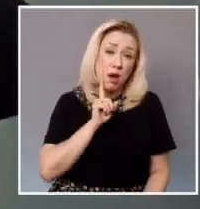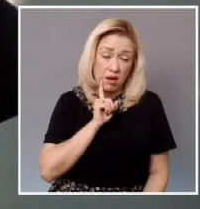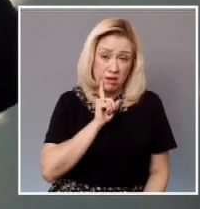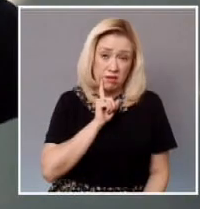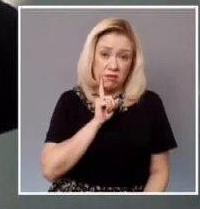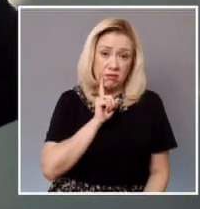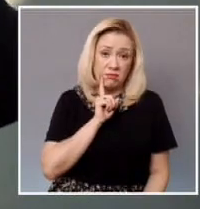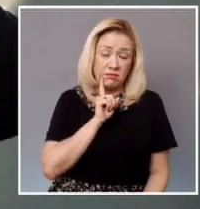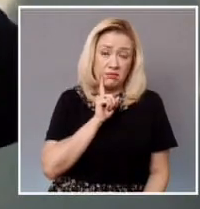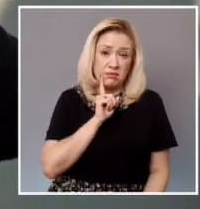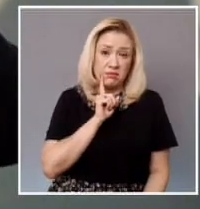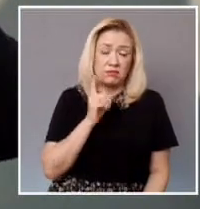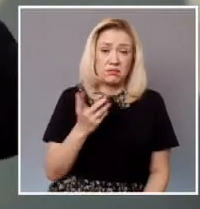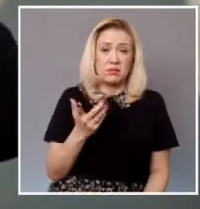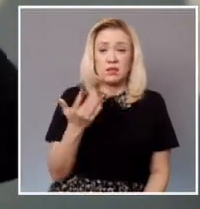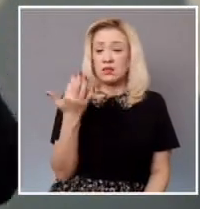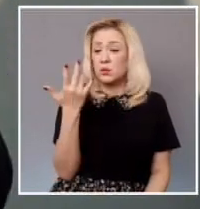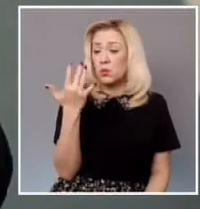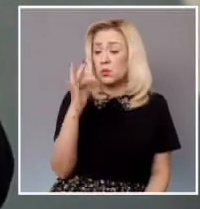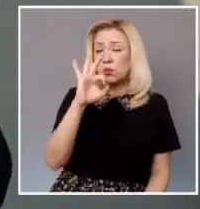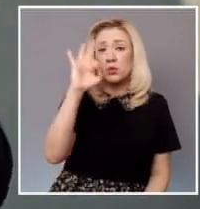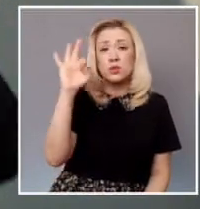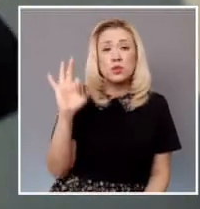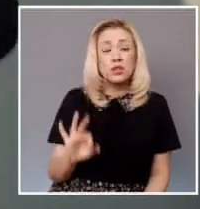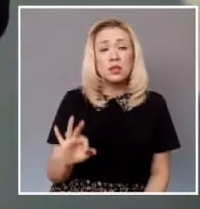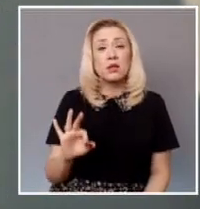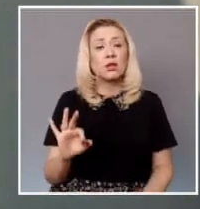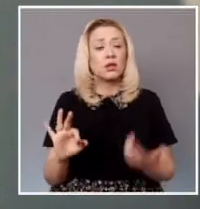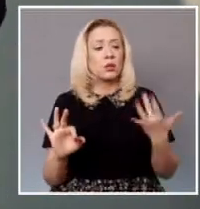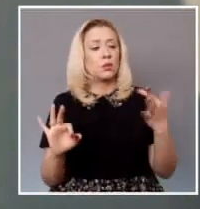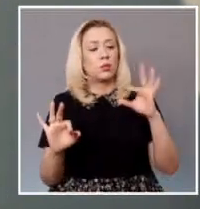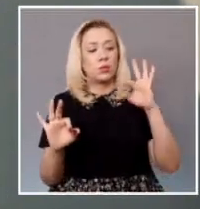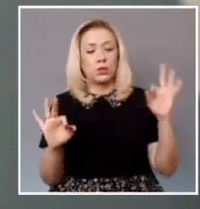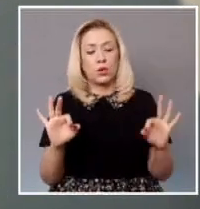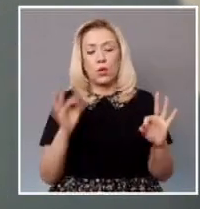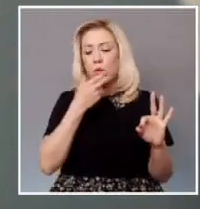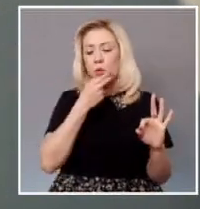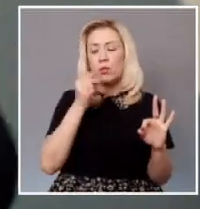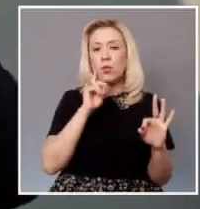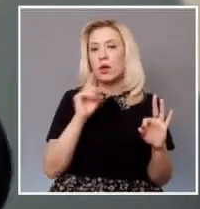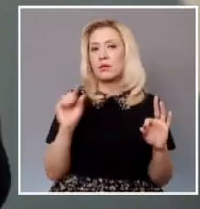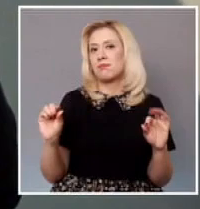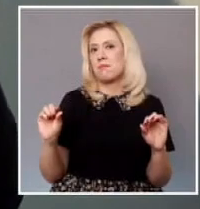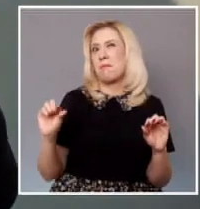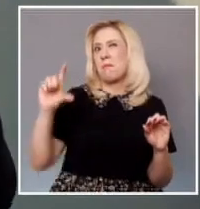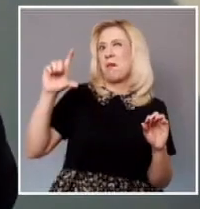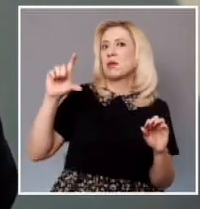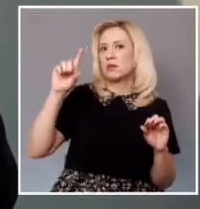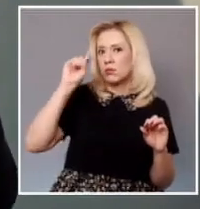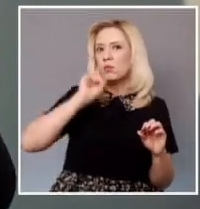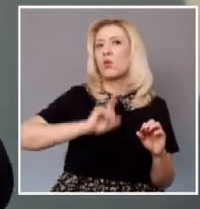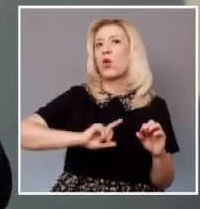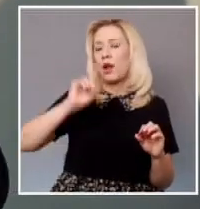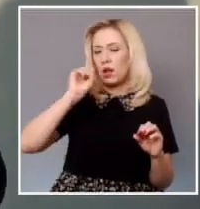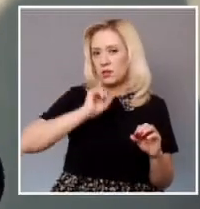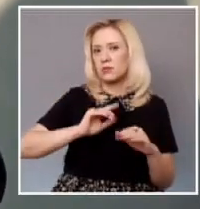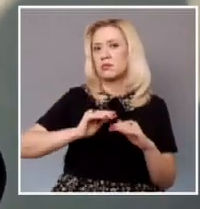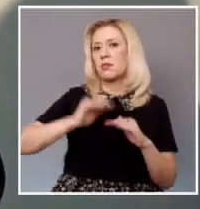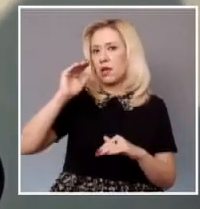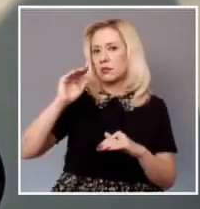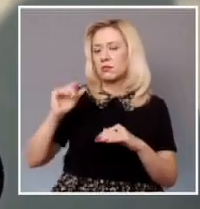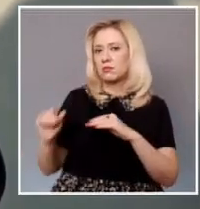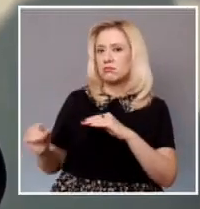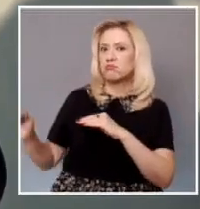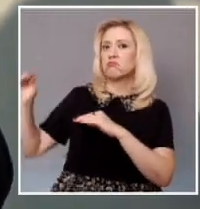casi 50% hombres, mujeres, pero sí un poquitito más, desaparecen más mujeres en la